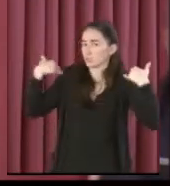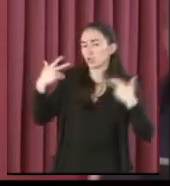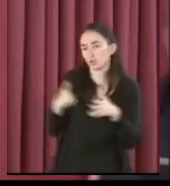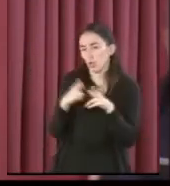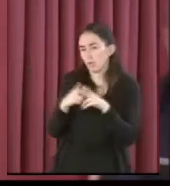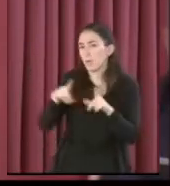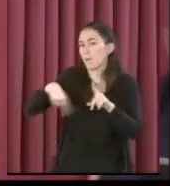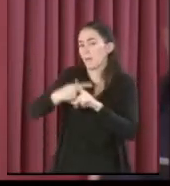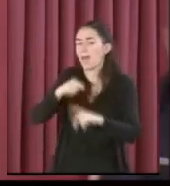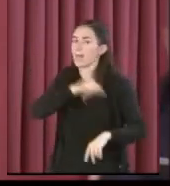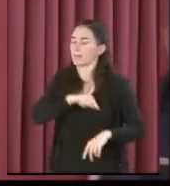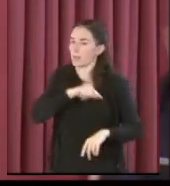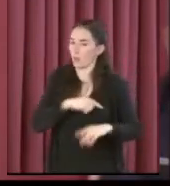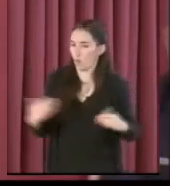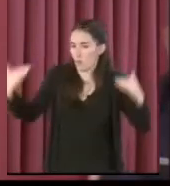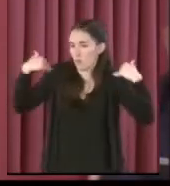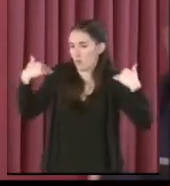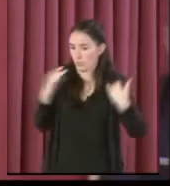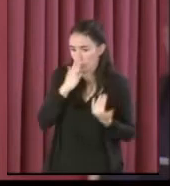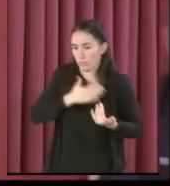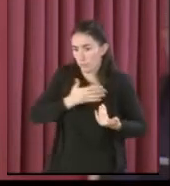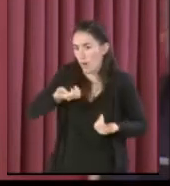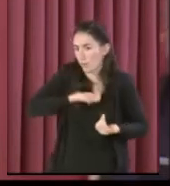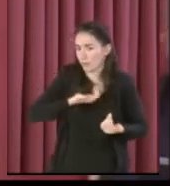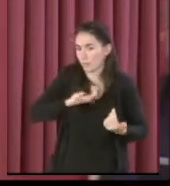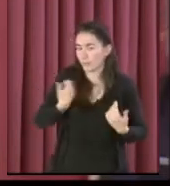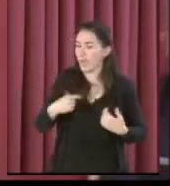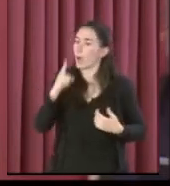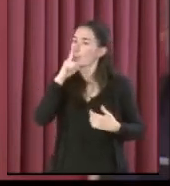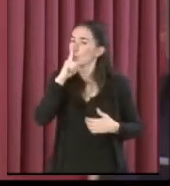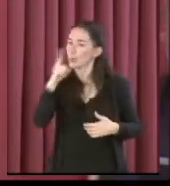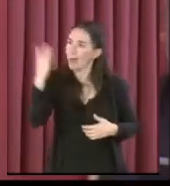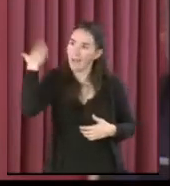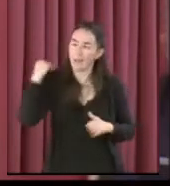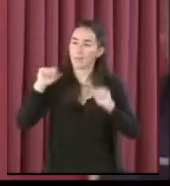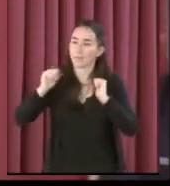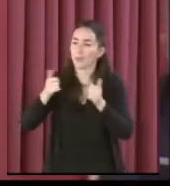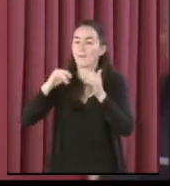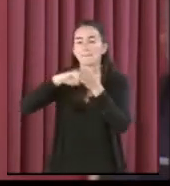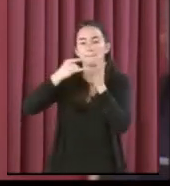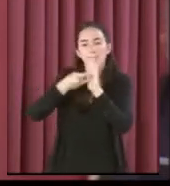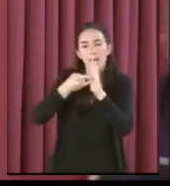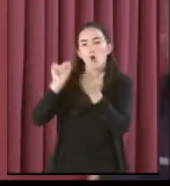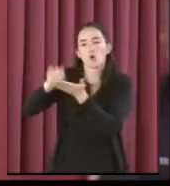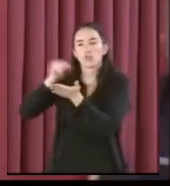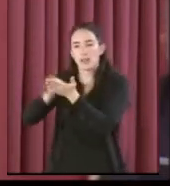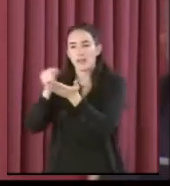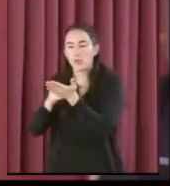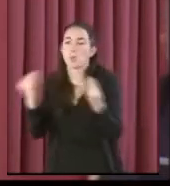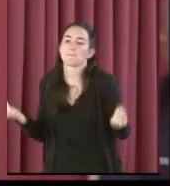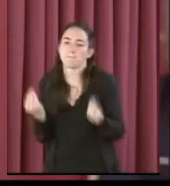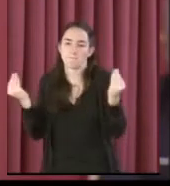ético como institución. Se cumple un año de la puesta en marcha del Plan de Mejora en Contratación, que en pocas palabras tiene un